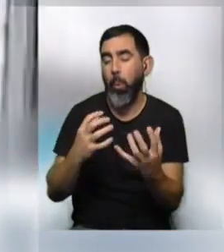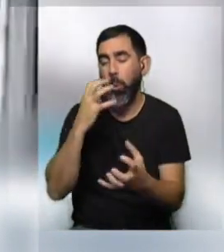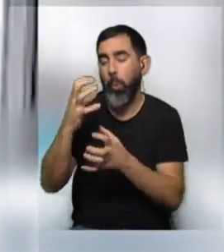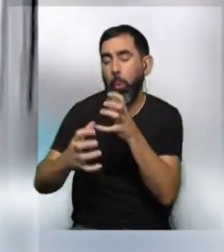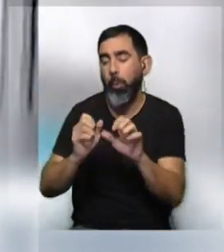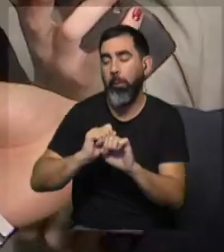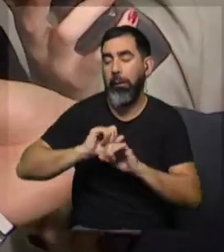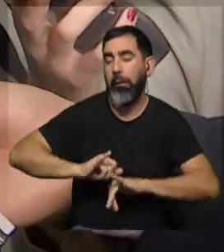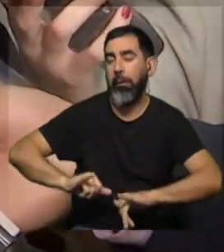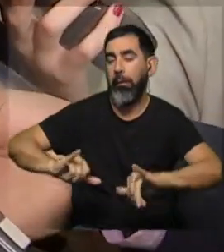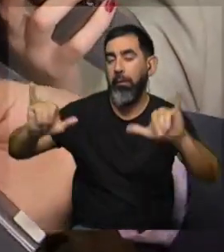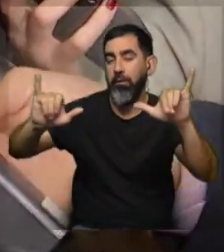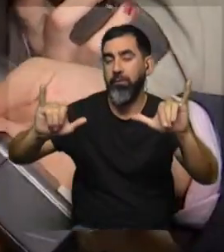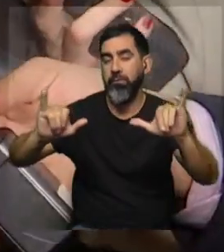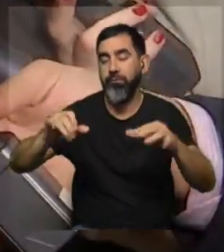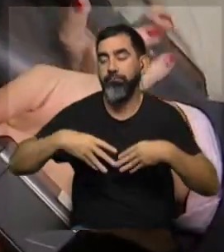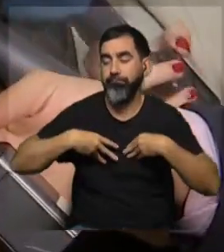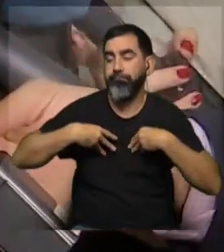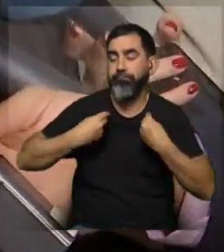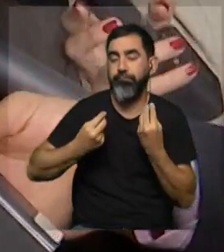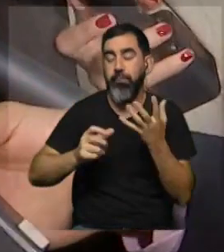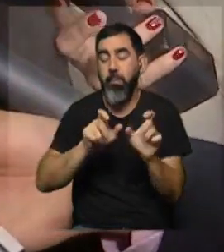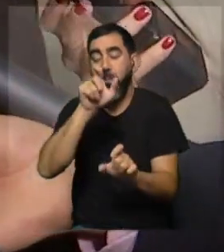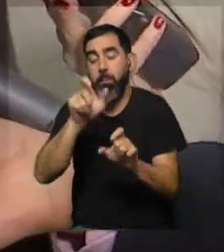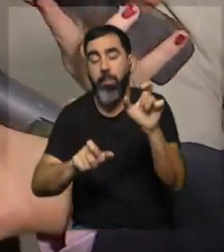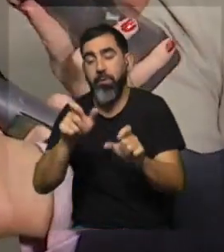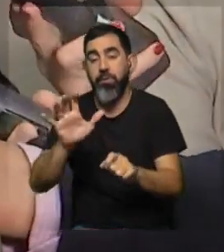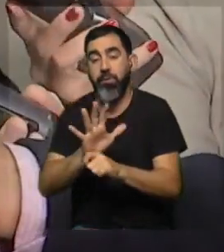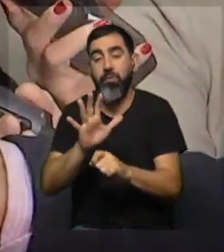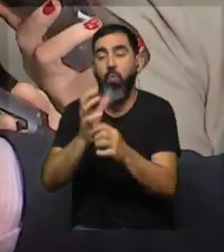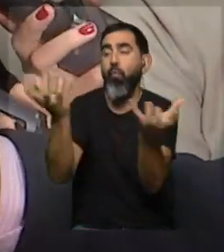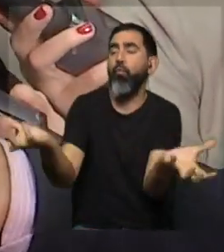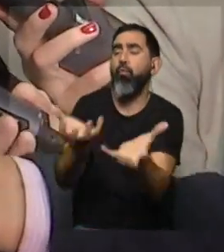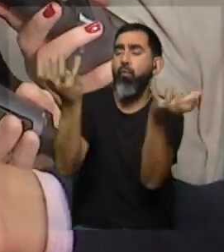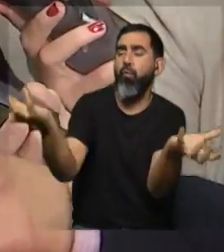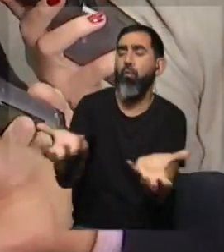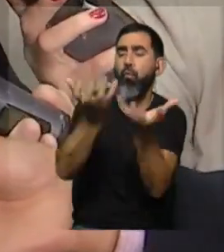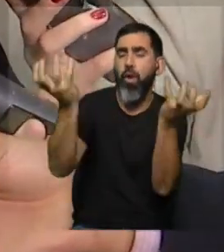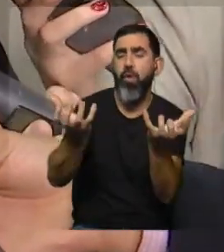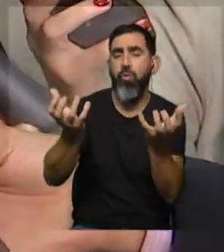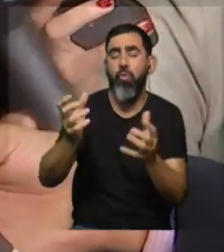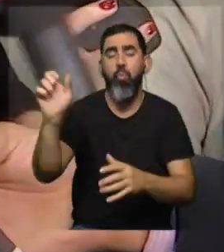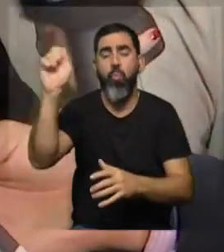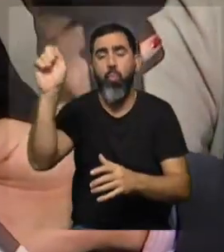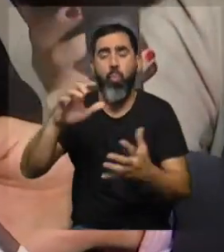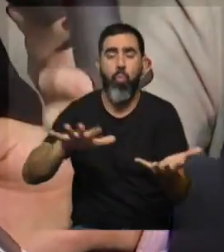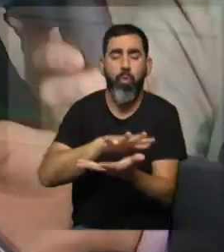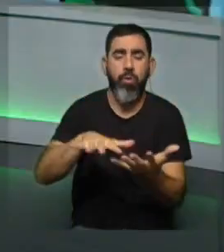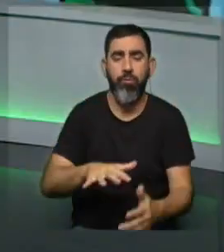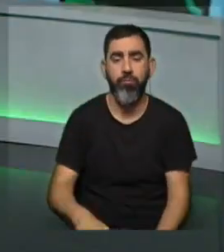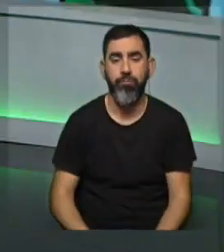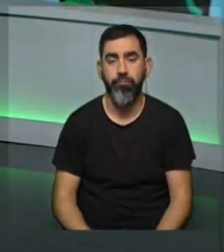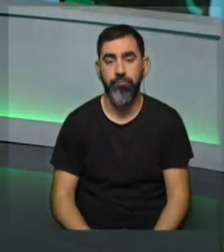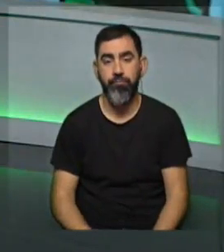que esto generará una sensación térmica en la población de que estaban incendiando los entes públicos